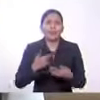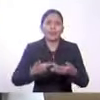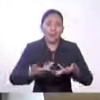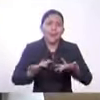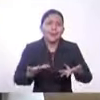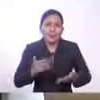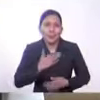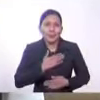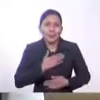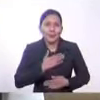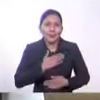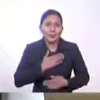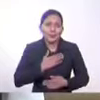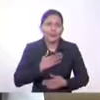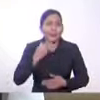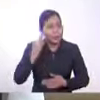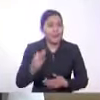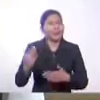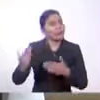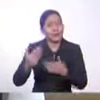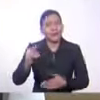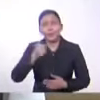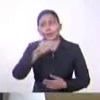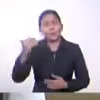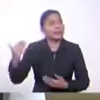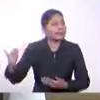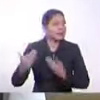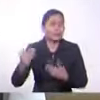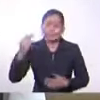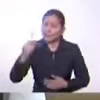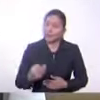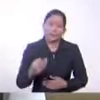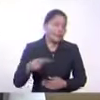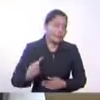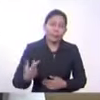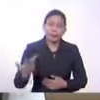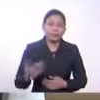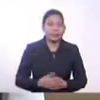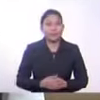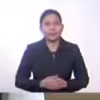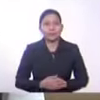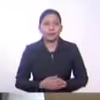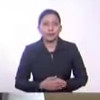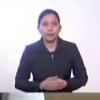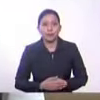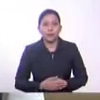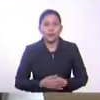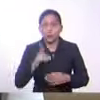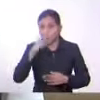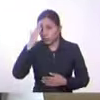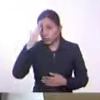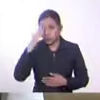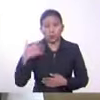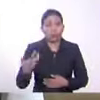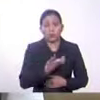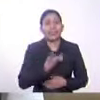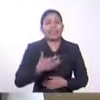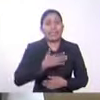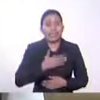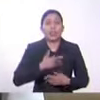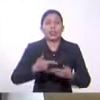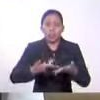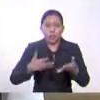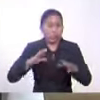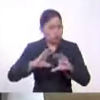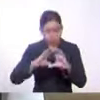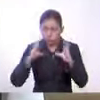respetados, ya sea en un país de tránsito o en un país al que nosotros llegamos y hemos decidido establecernos, ¿verdad? Porque tenemos derechos